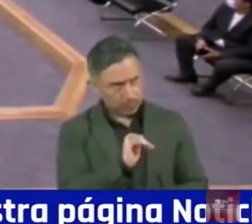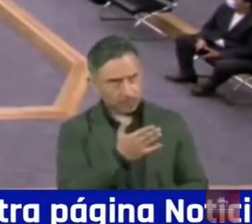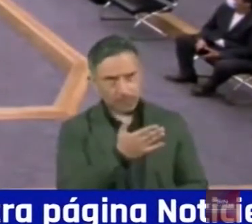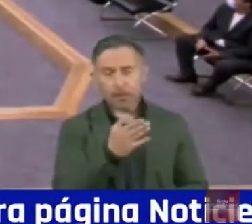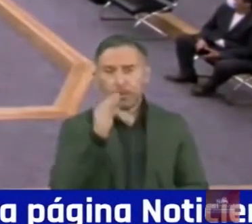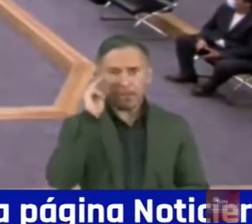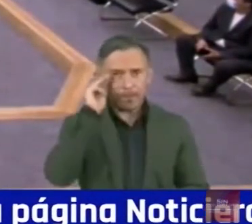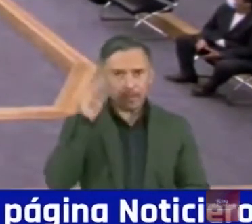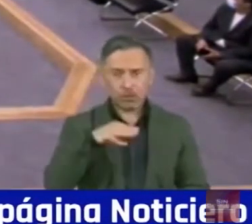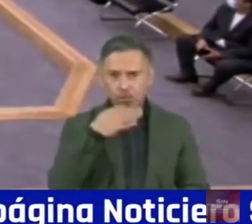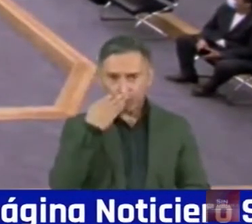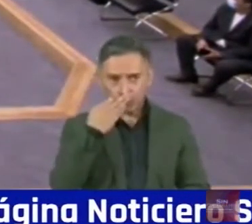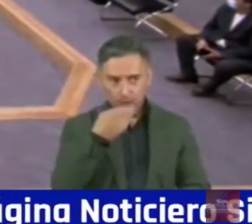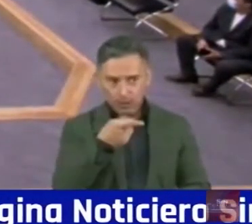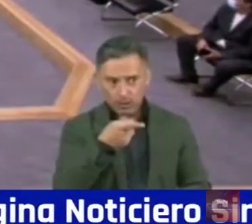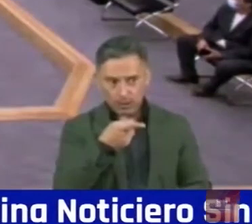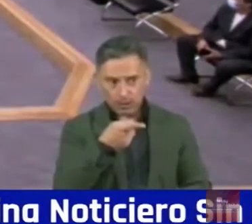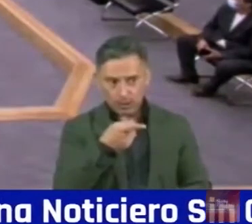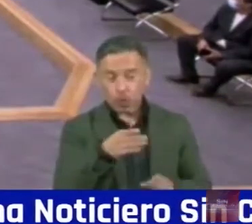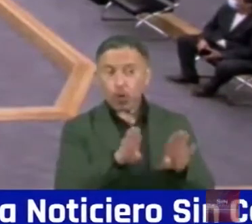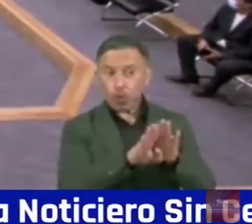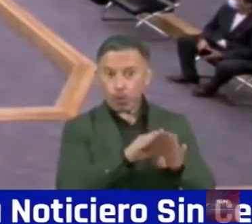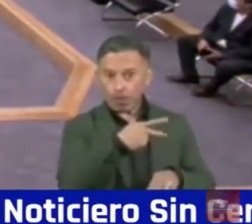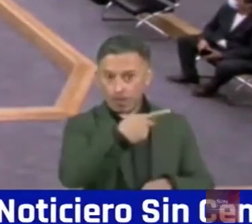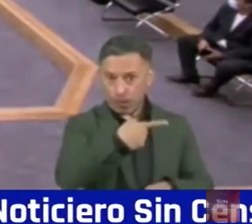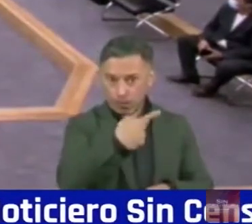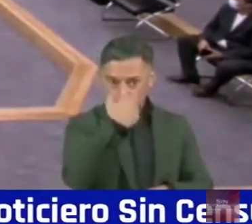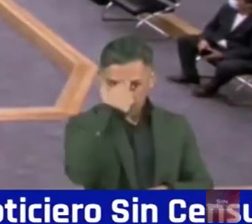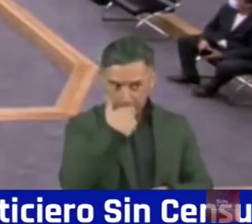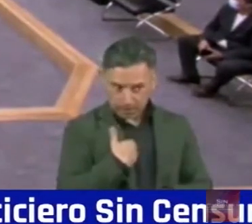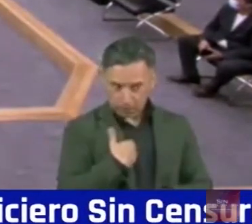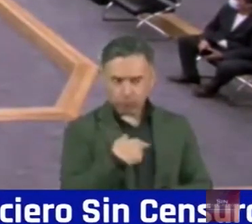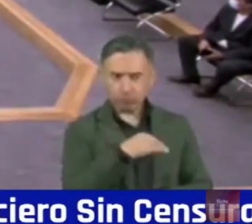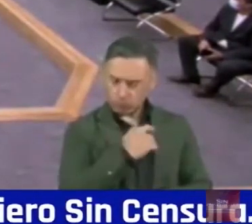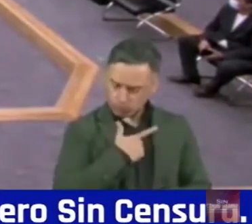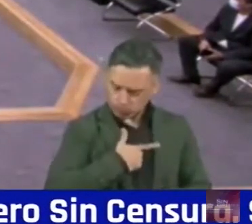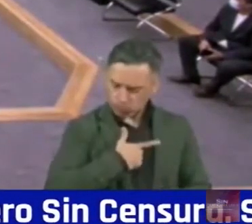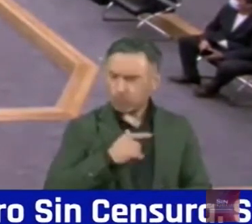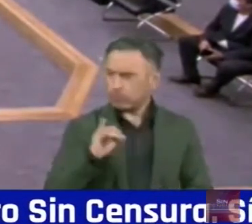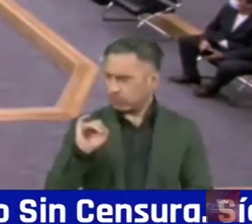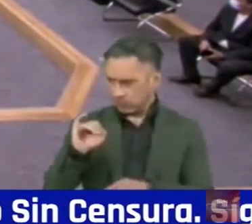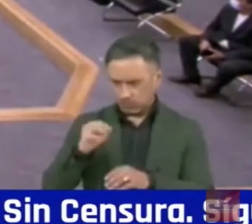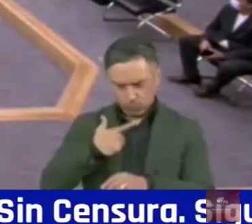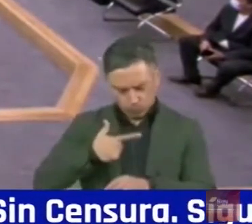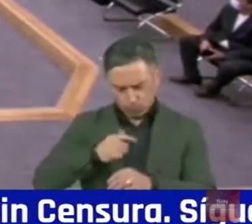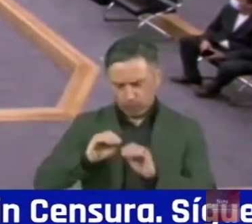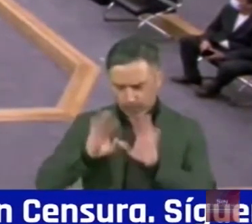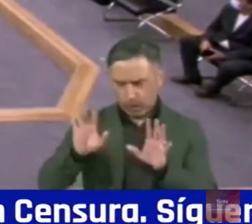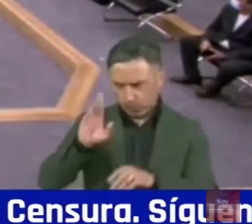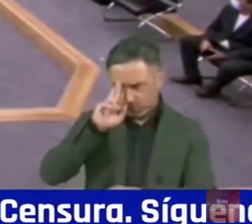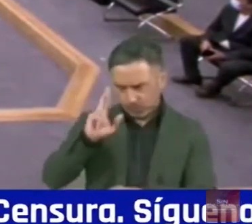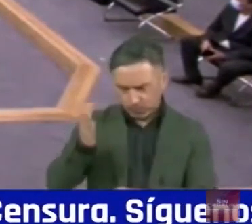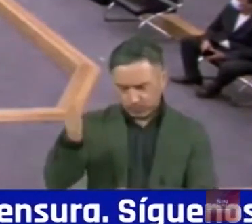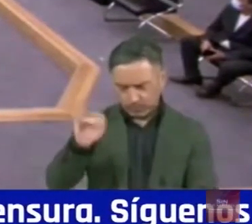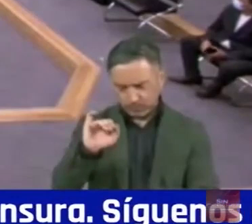maestro Flores. Si es respetuosa, sí. Sí, claro que sí, como siempre, consejero Ciro Murayama.